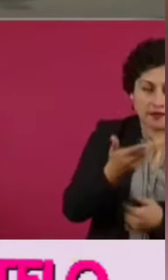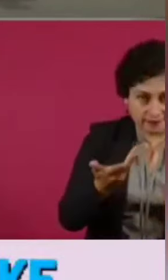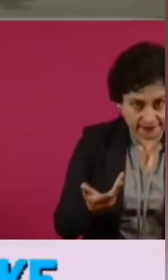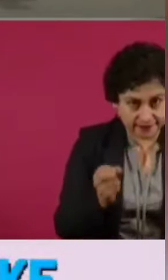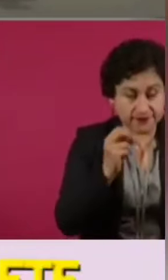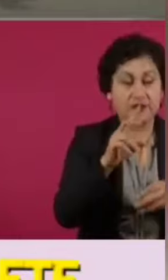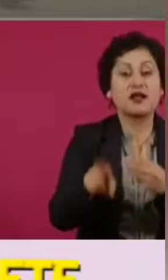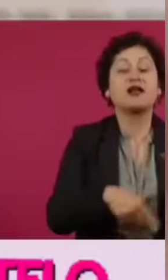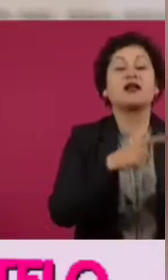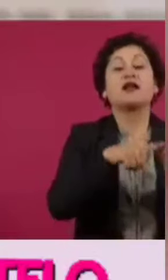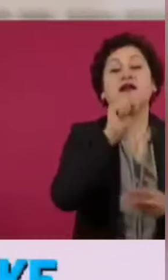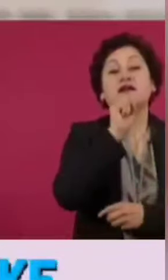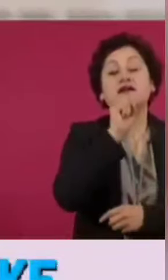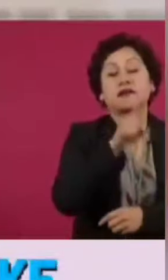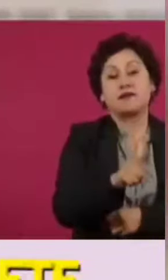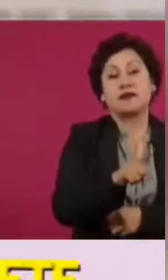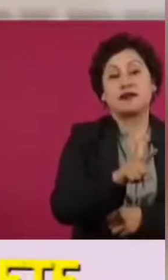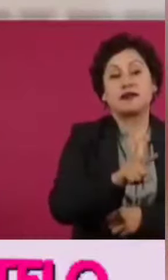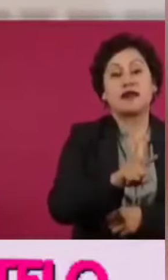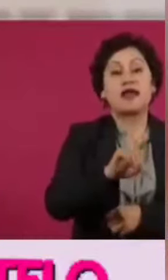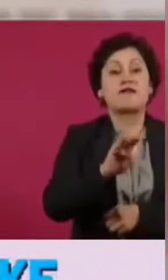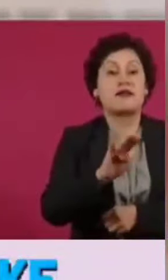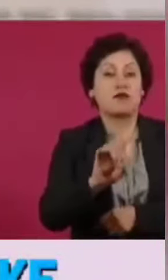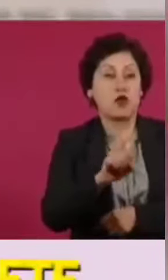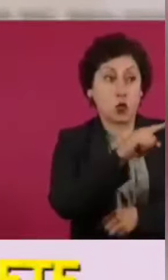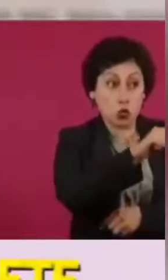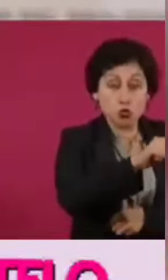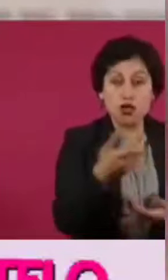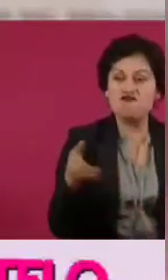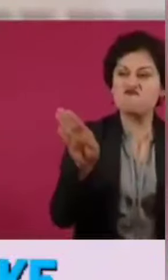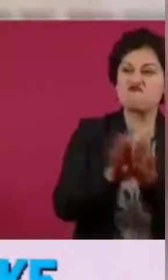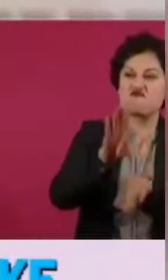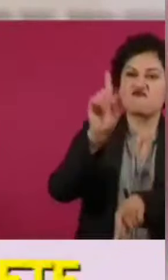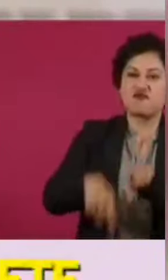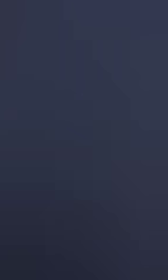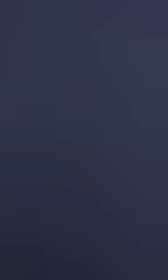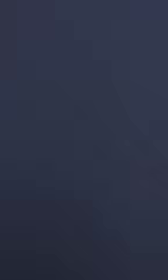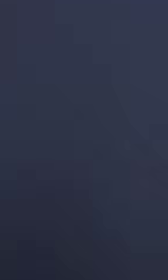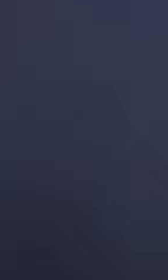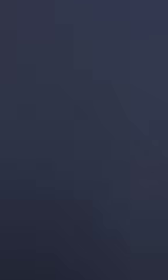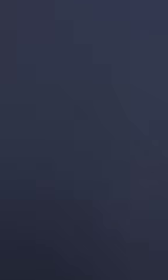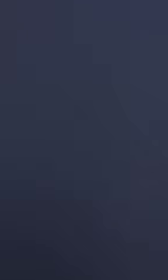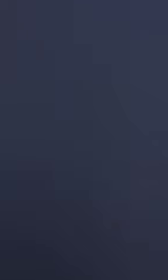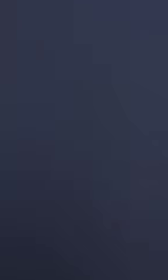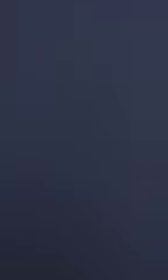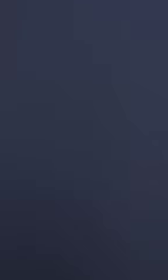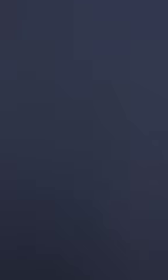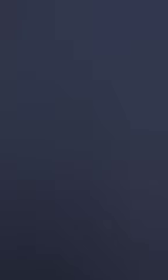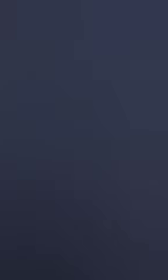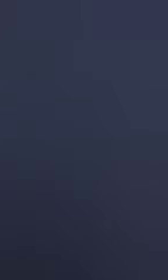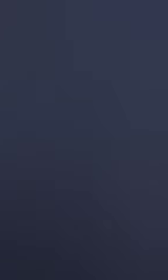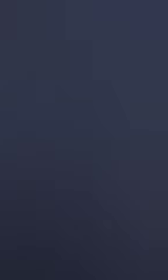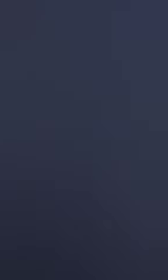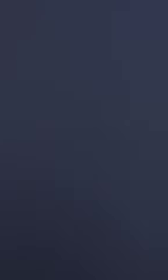programa Monitor de José Gutiérrez Vivó. Eso sí es censura. Que